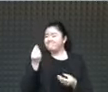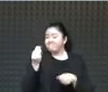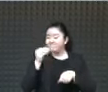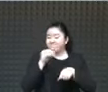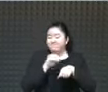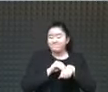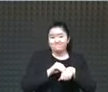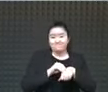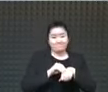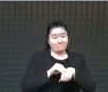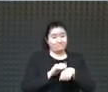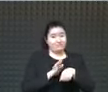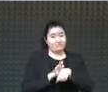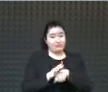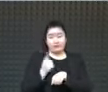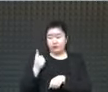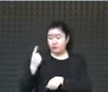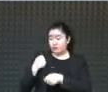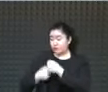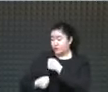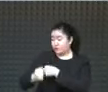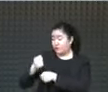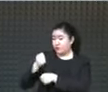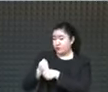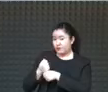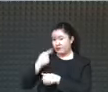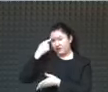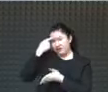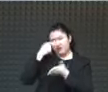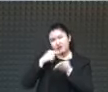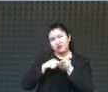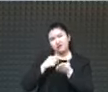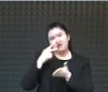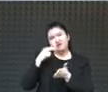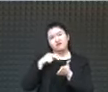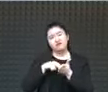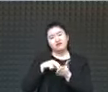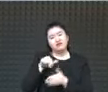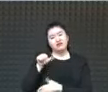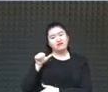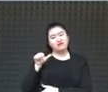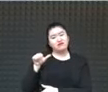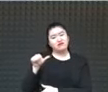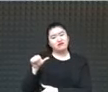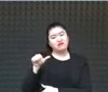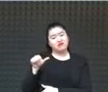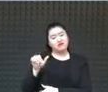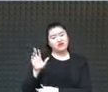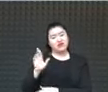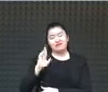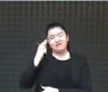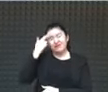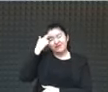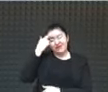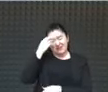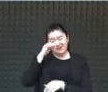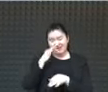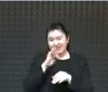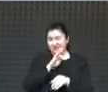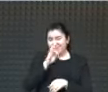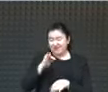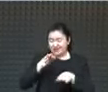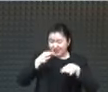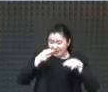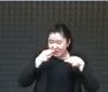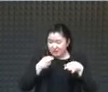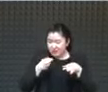decir, están comparando un año, creo que es 2016, ahora recuerdo el año base